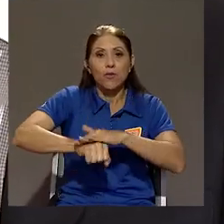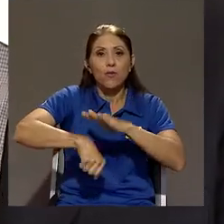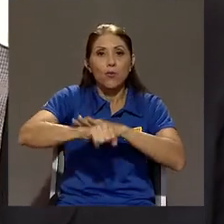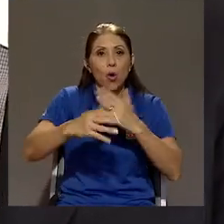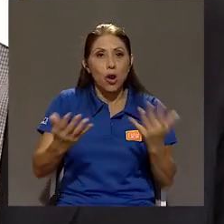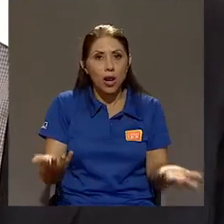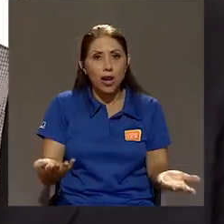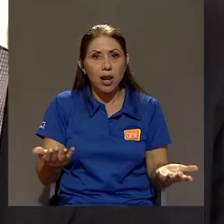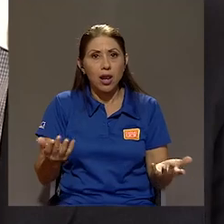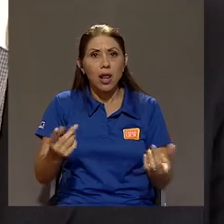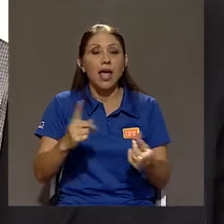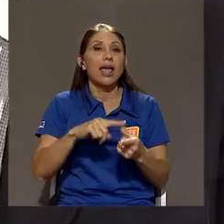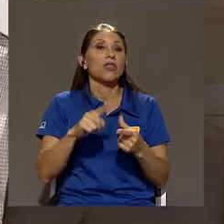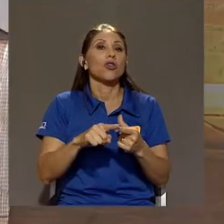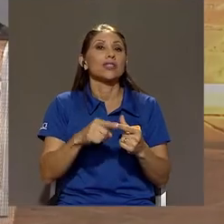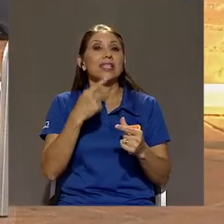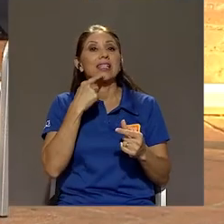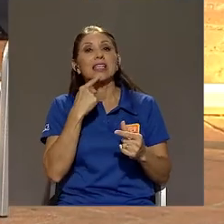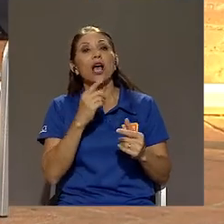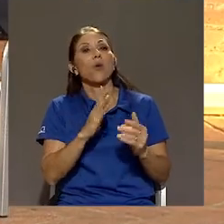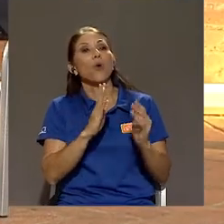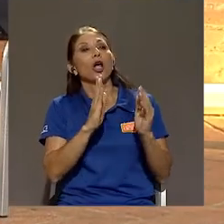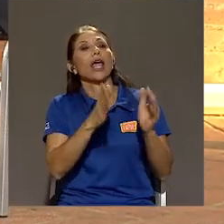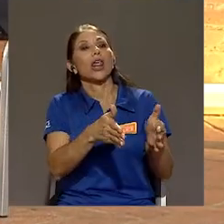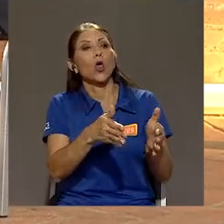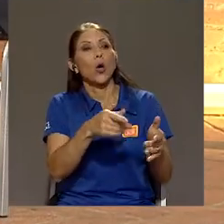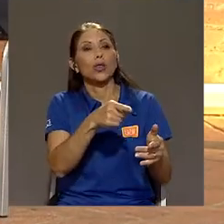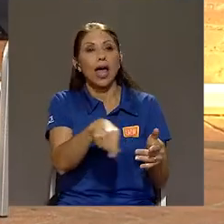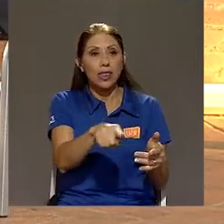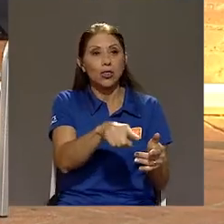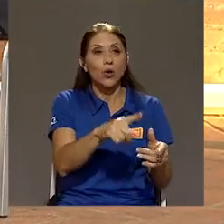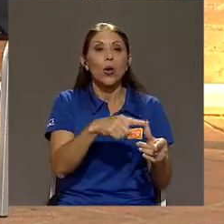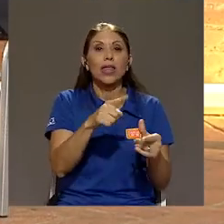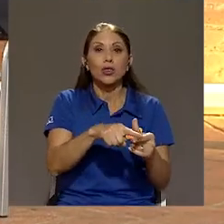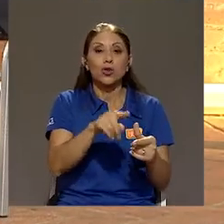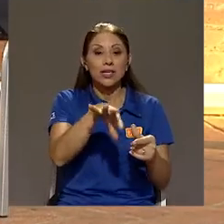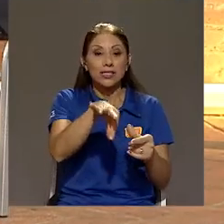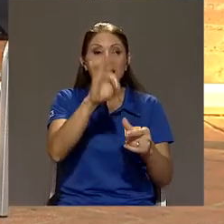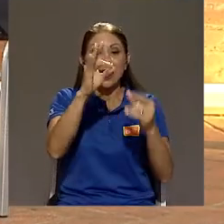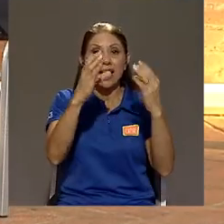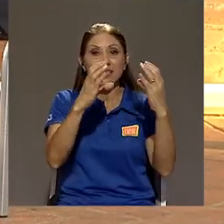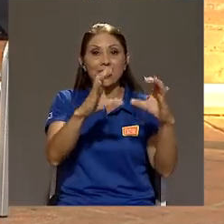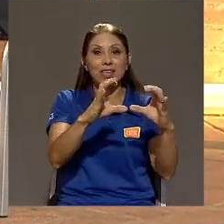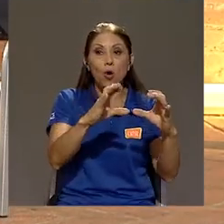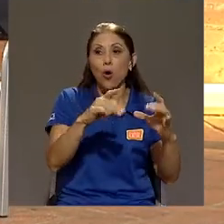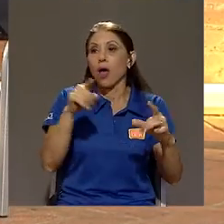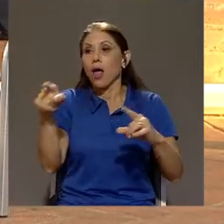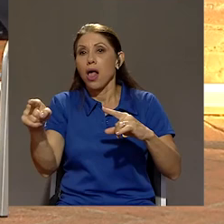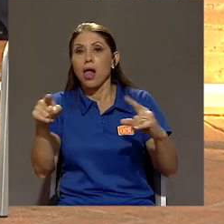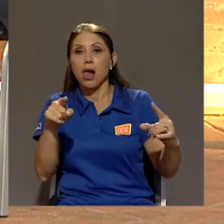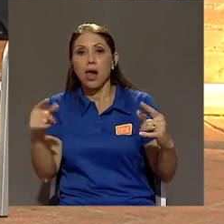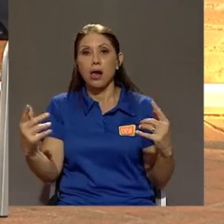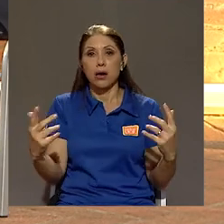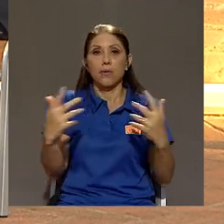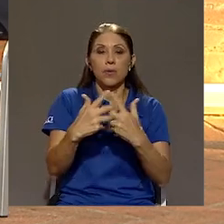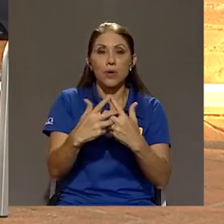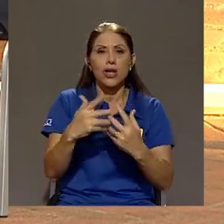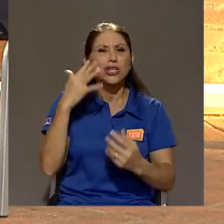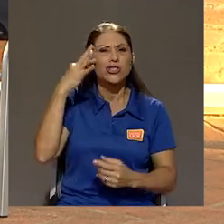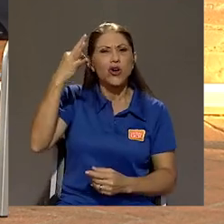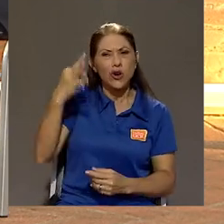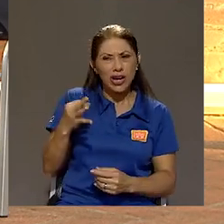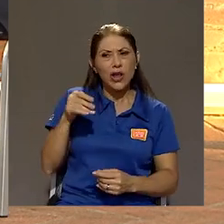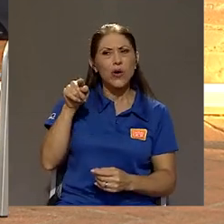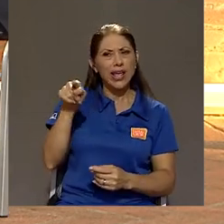Quedó tanto y entonces clasificó para la siguiente ronda este arreglo de la sociedad. Y yo creo que es